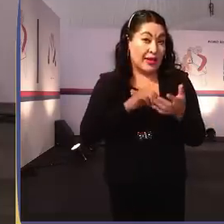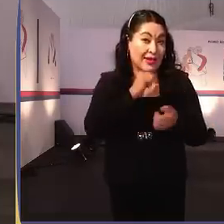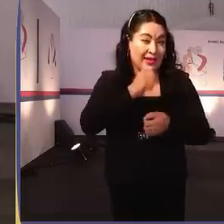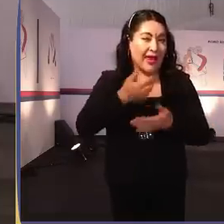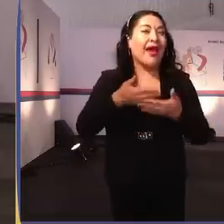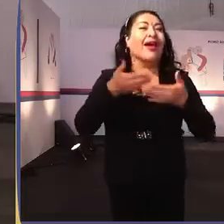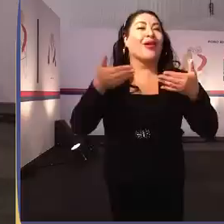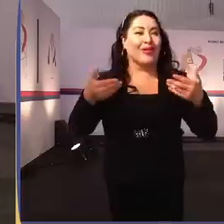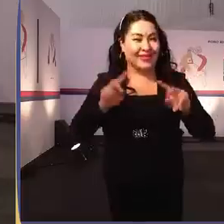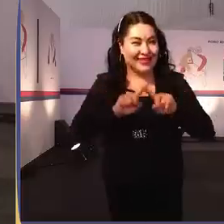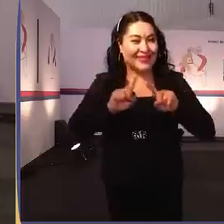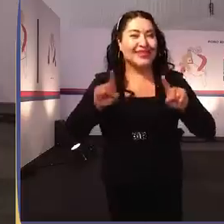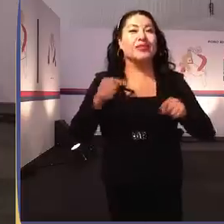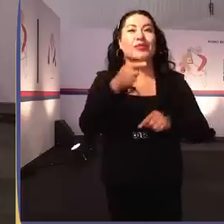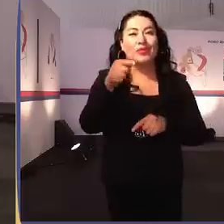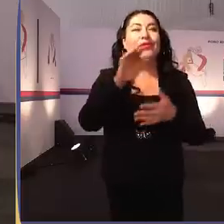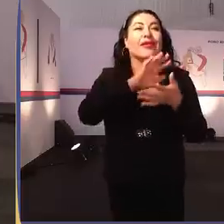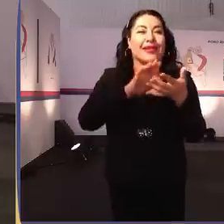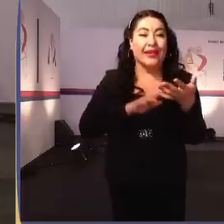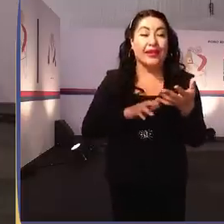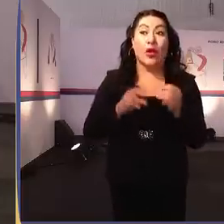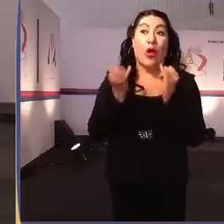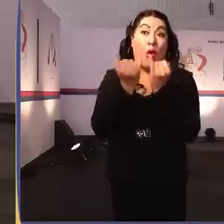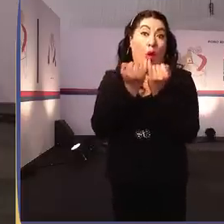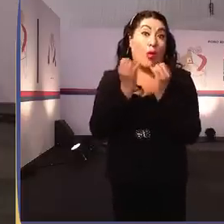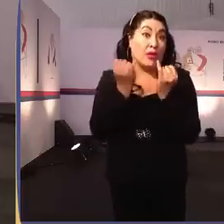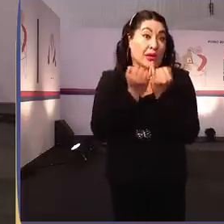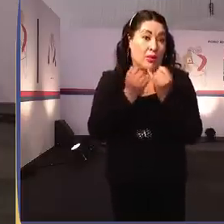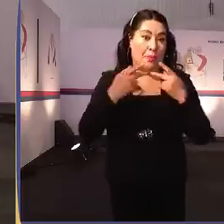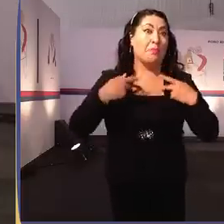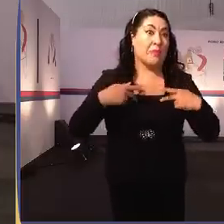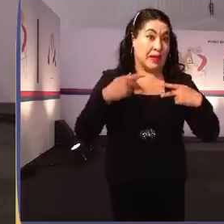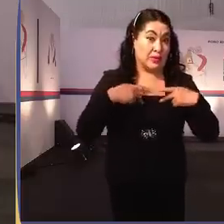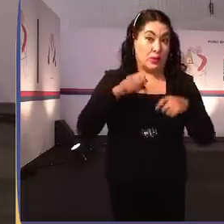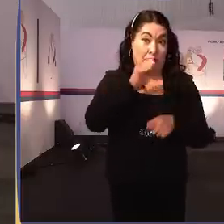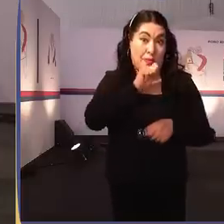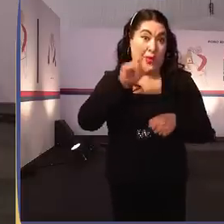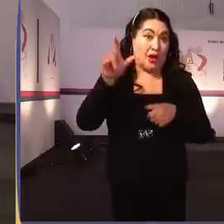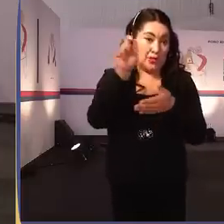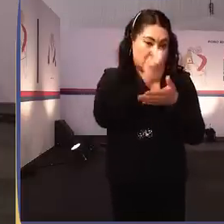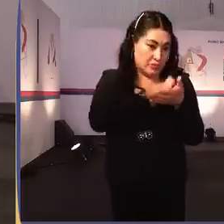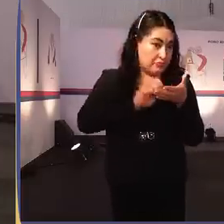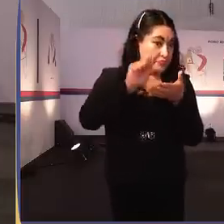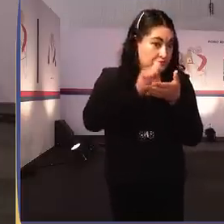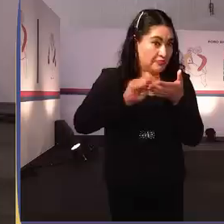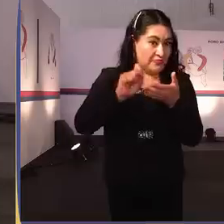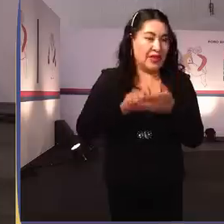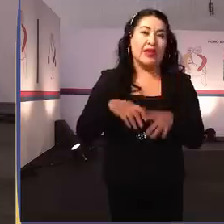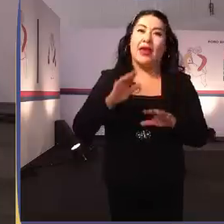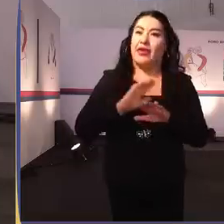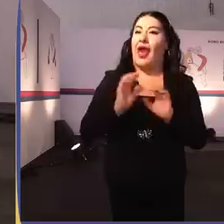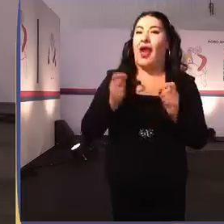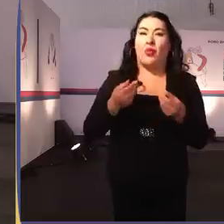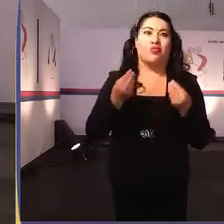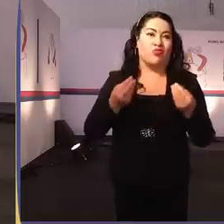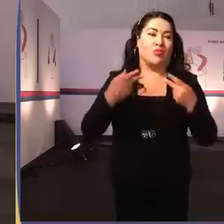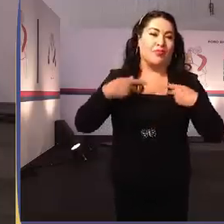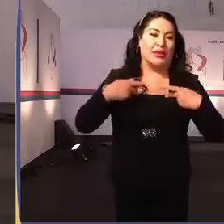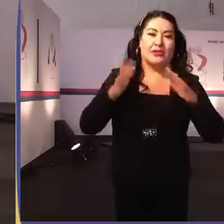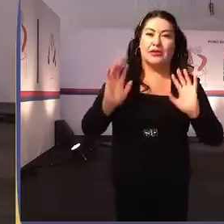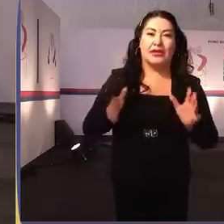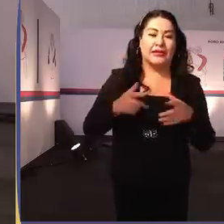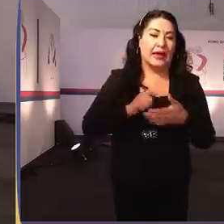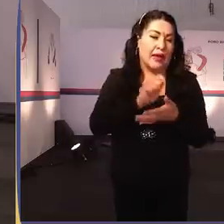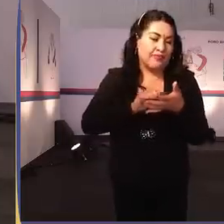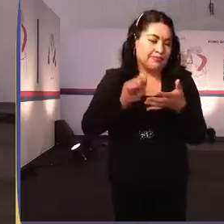son… Mejor todavía. ¿O escritores, qué te parece? Peor todavía, porque ya somos demasiados en el rancho y el pastel es poco tantos, para… No